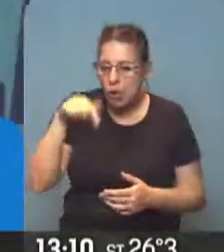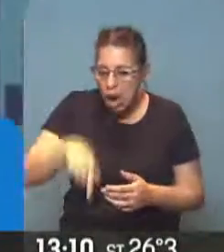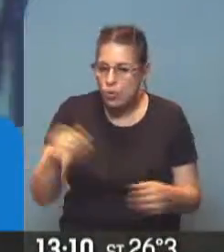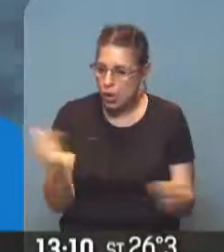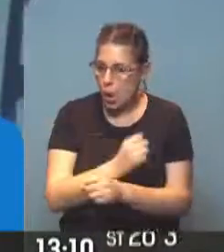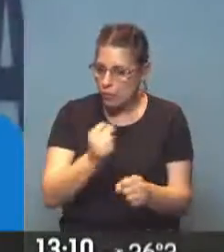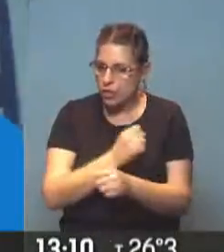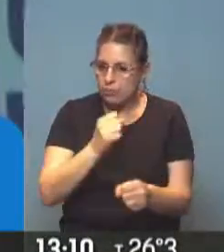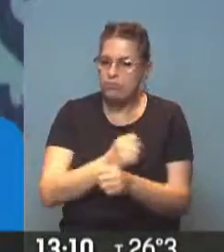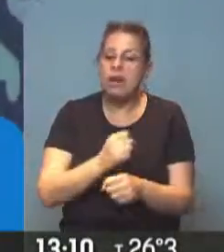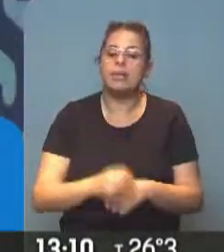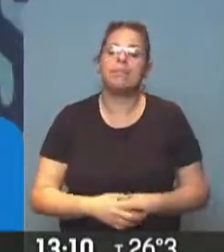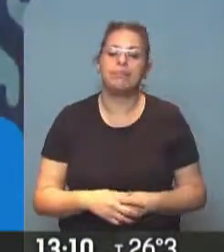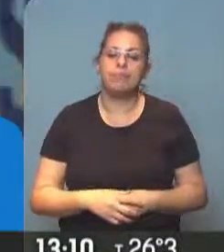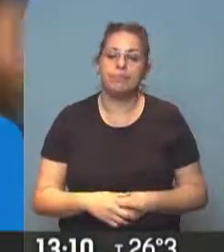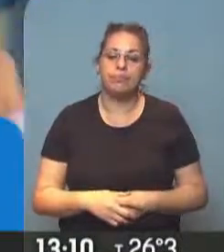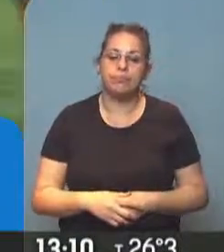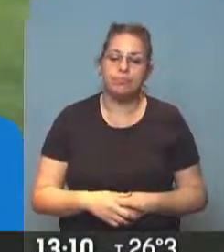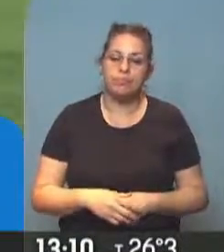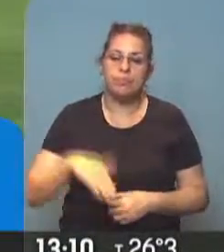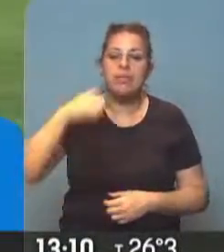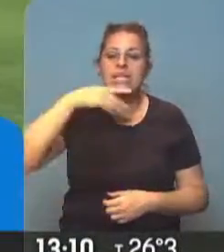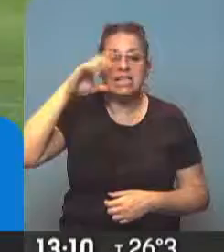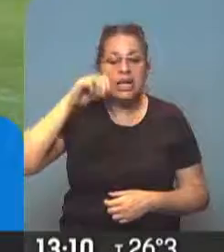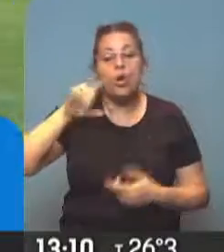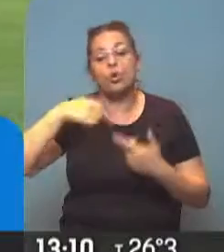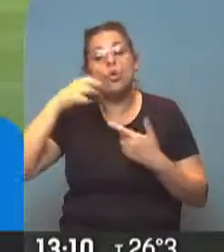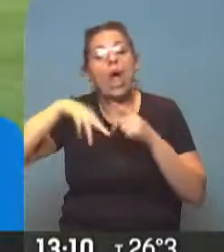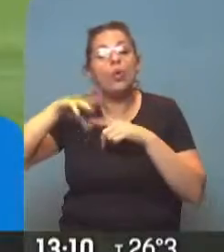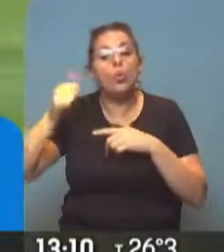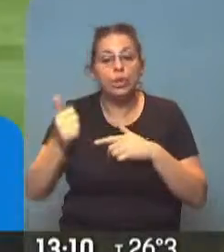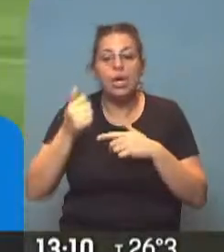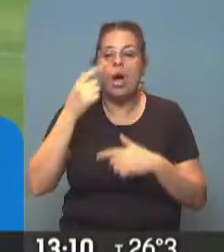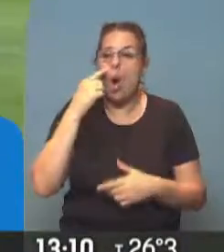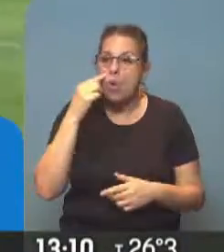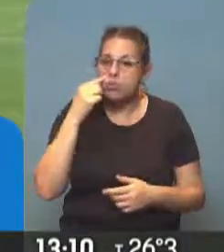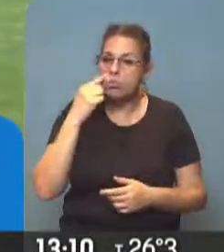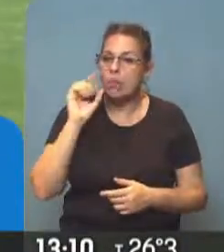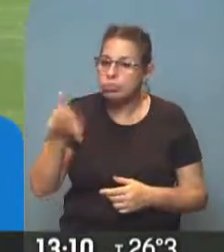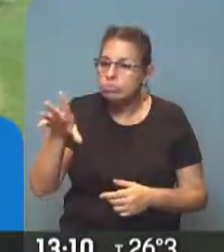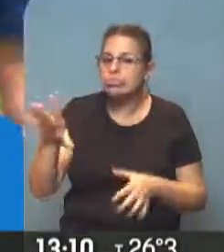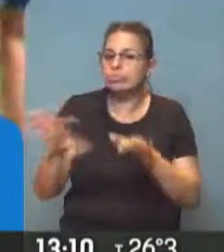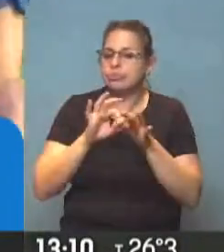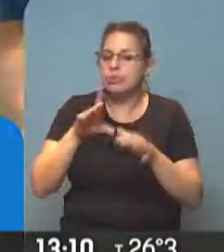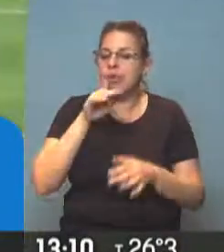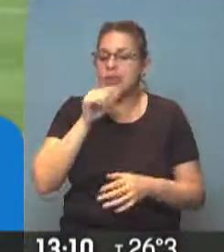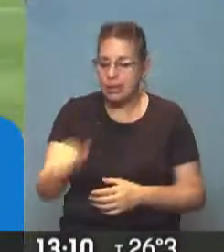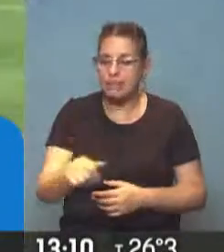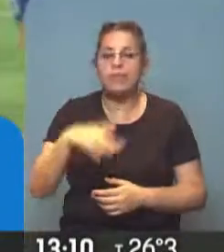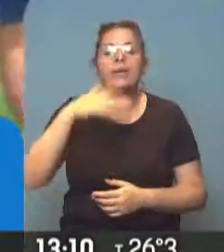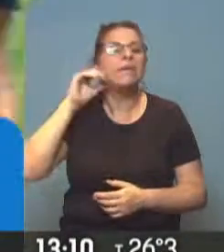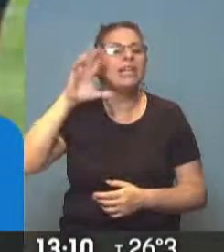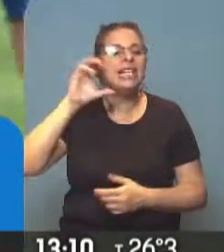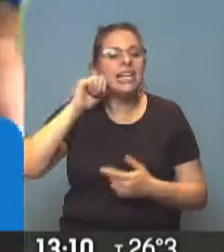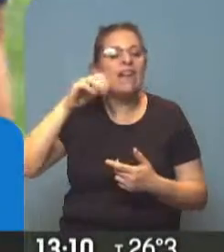ha confirmado en la zaga del fondo. Marcos Acuña, un hombre de San Paoli. Lucas Viglia,